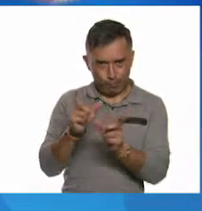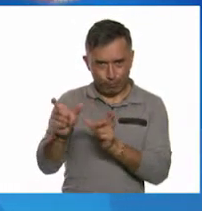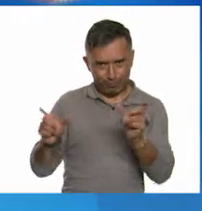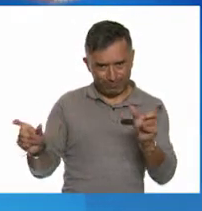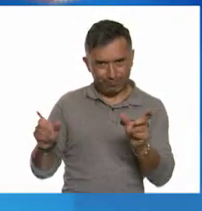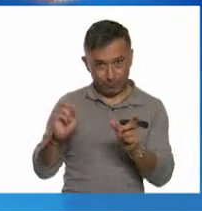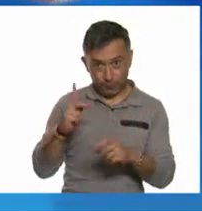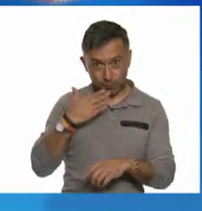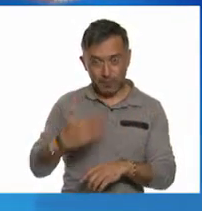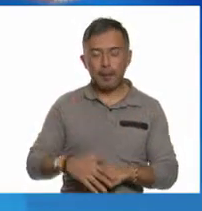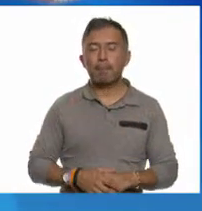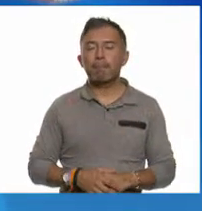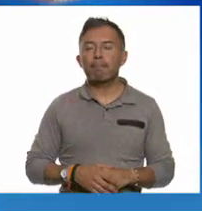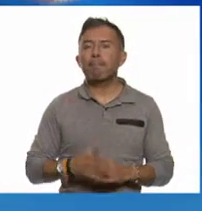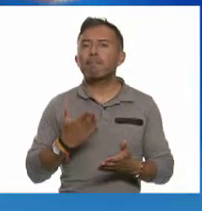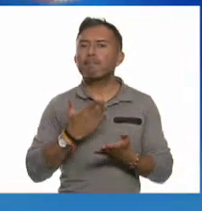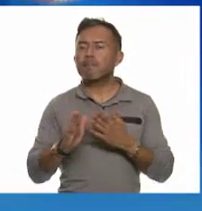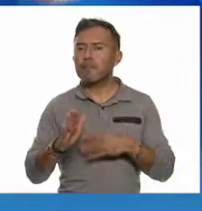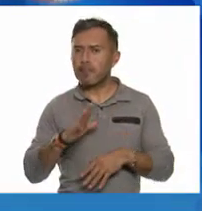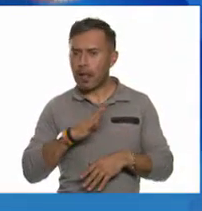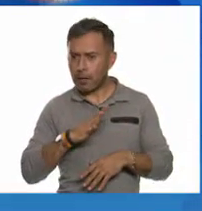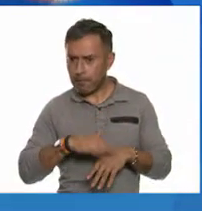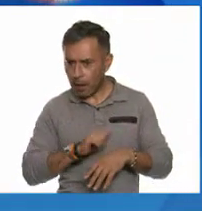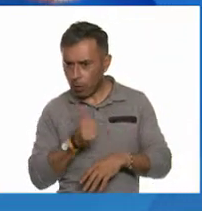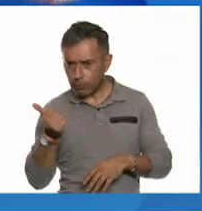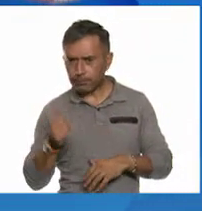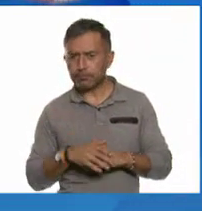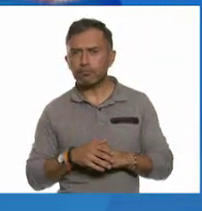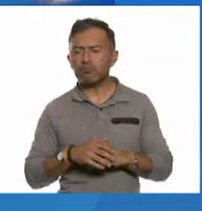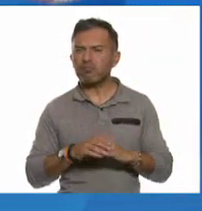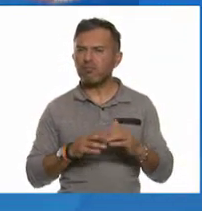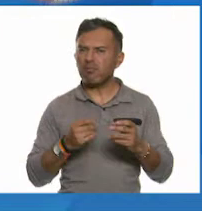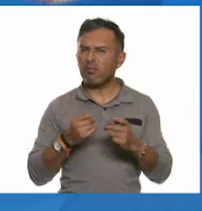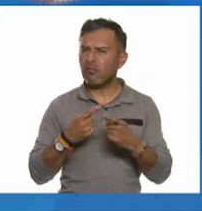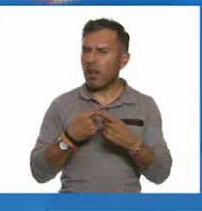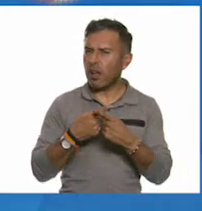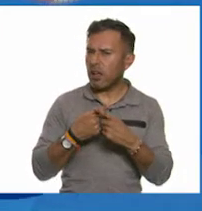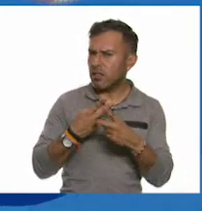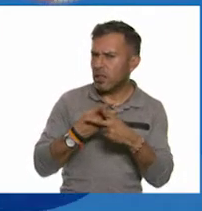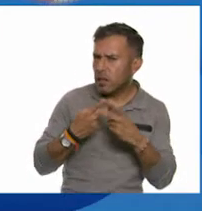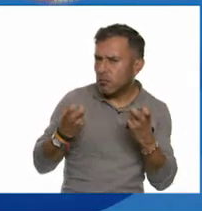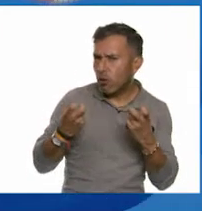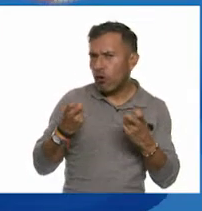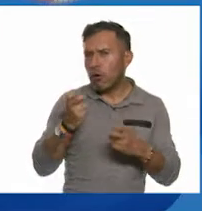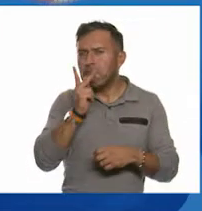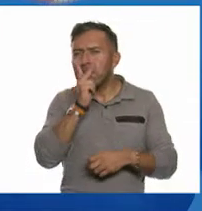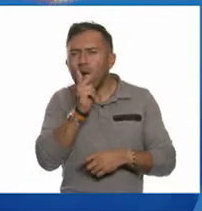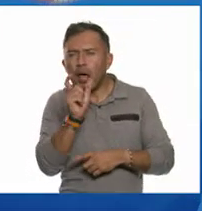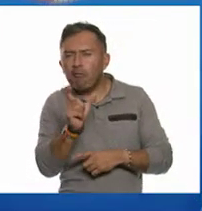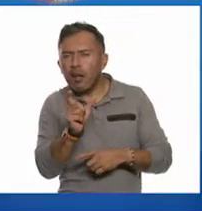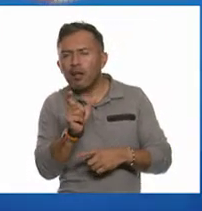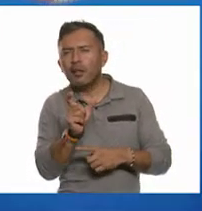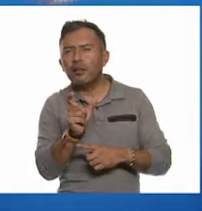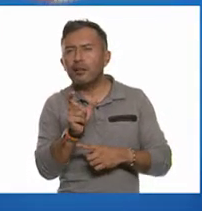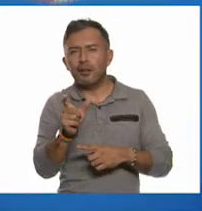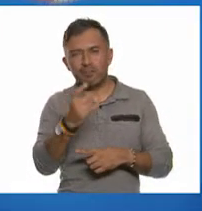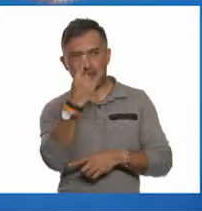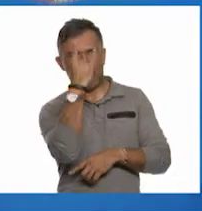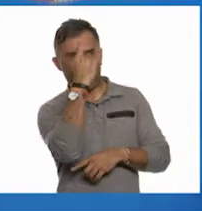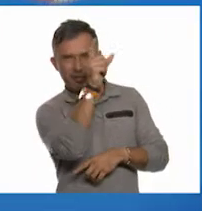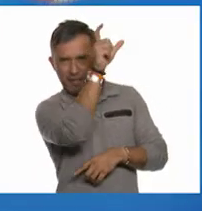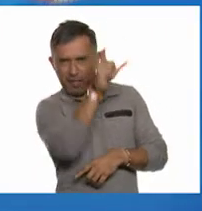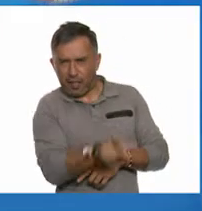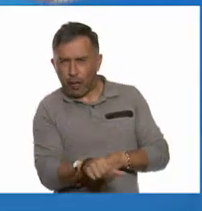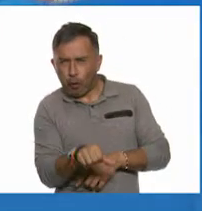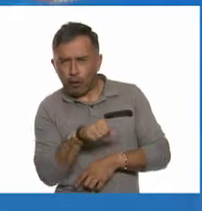bien. ¿Ves por ahí algún adjetivo, palabra que describa a nuestro amigo gigante